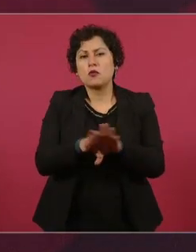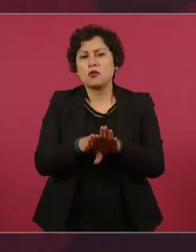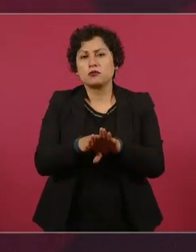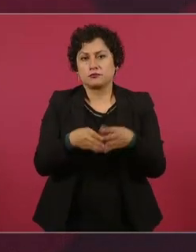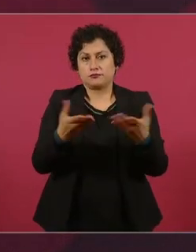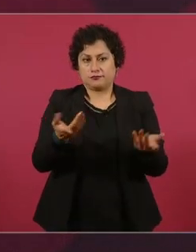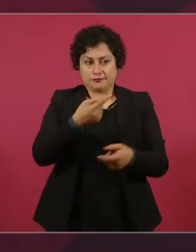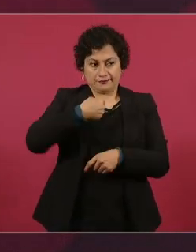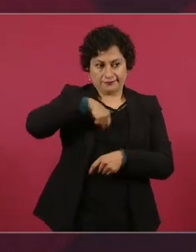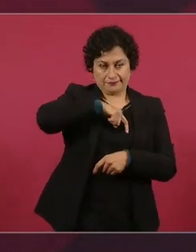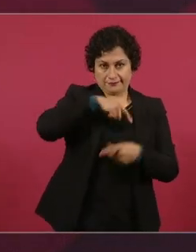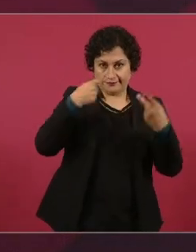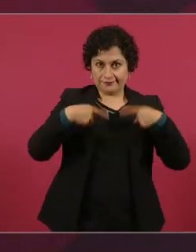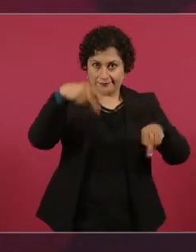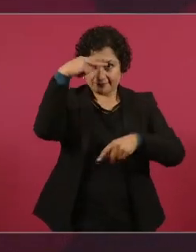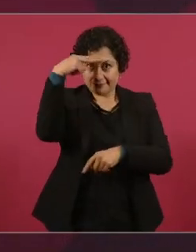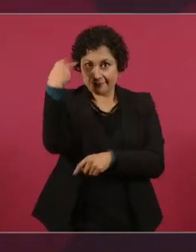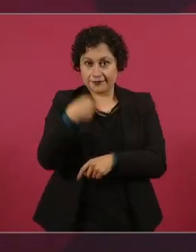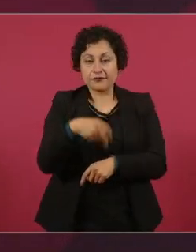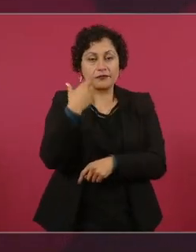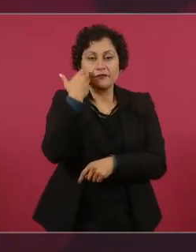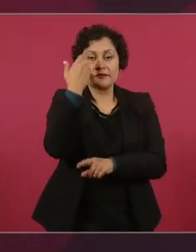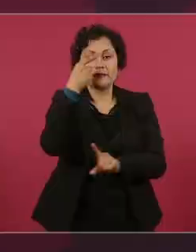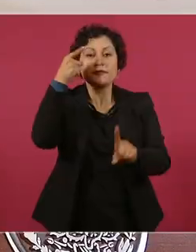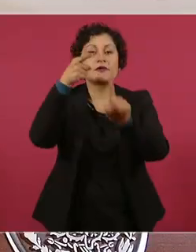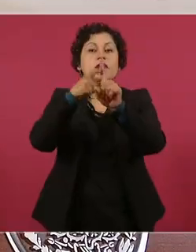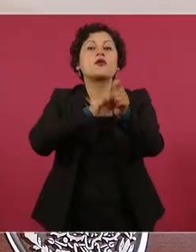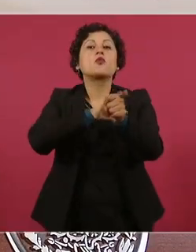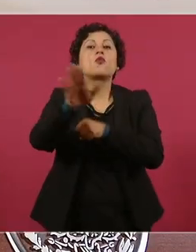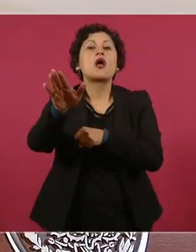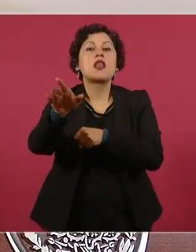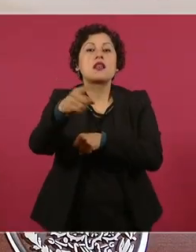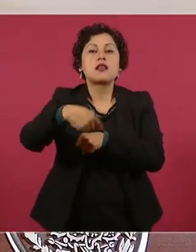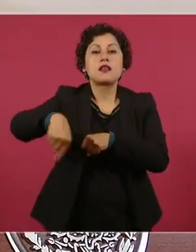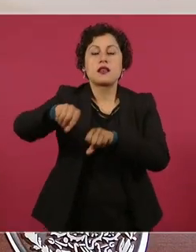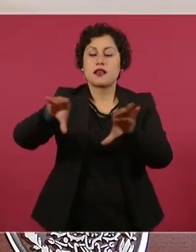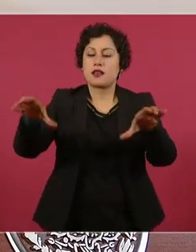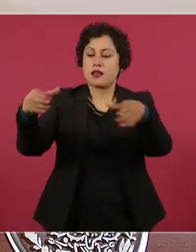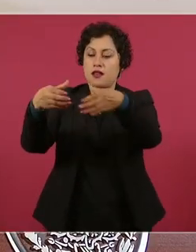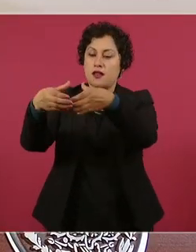que los jueces sean íntegros,